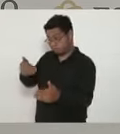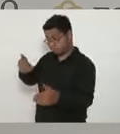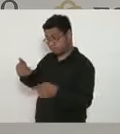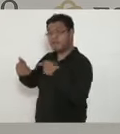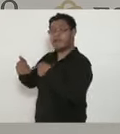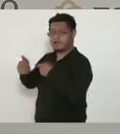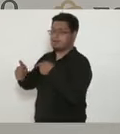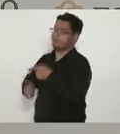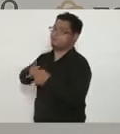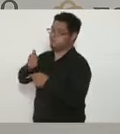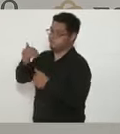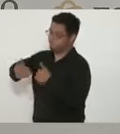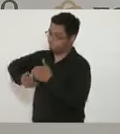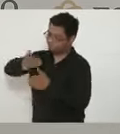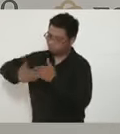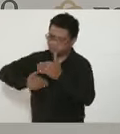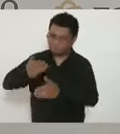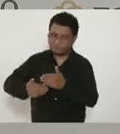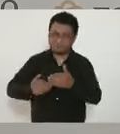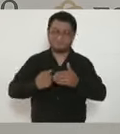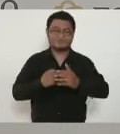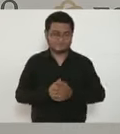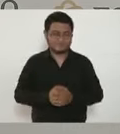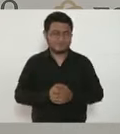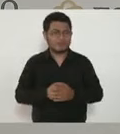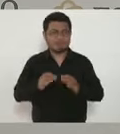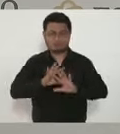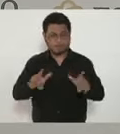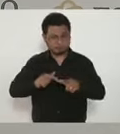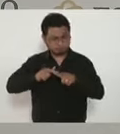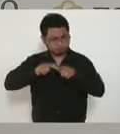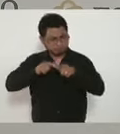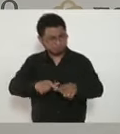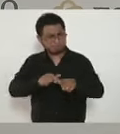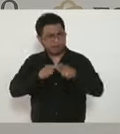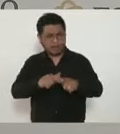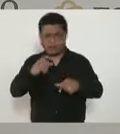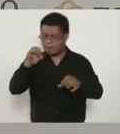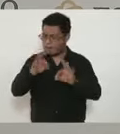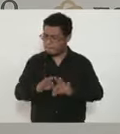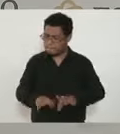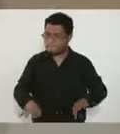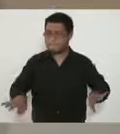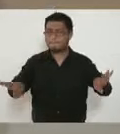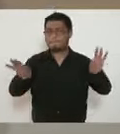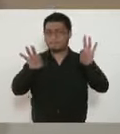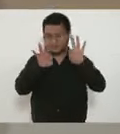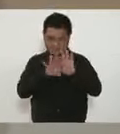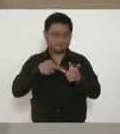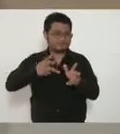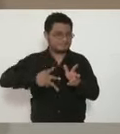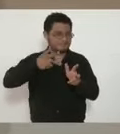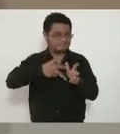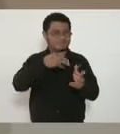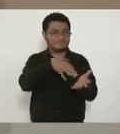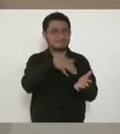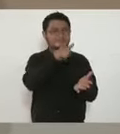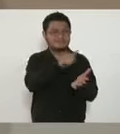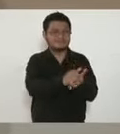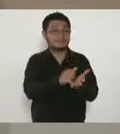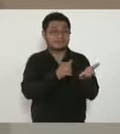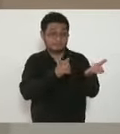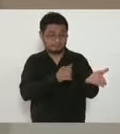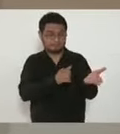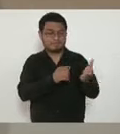vamos hacia adelante para terminar con esta importante obra que va a